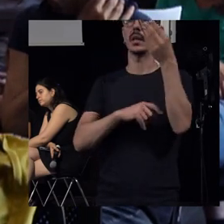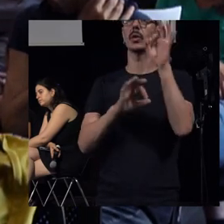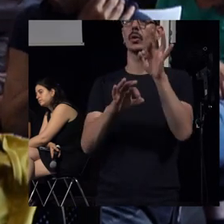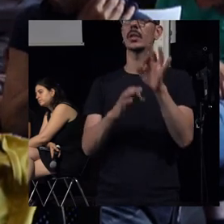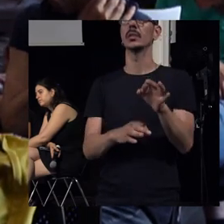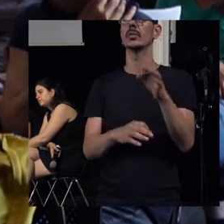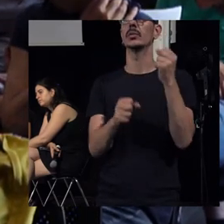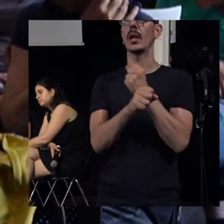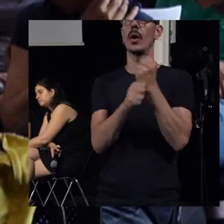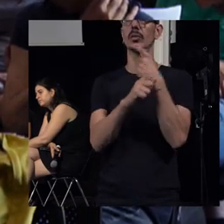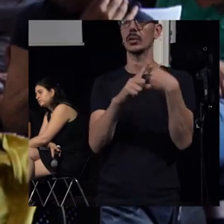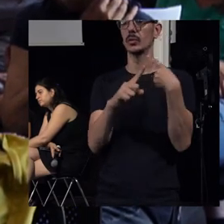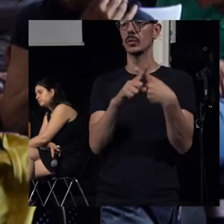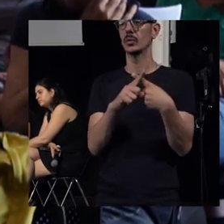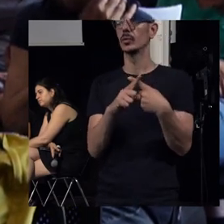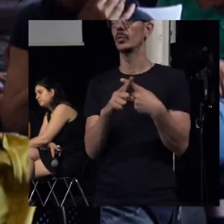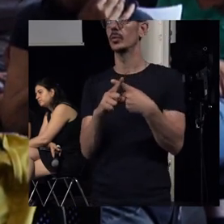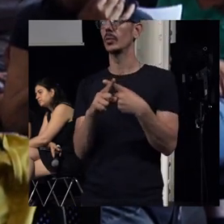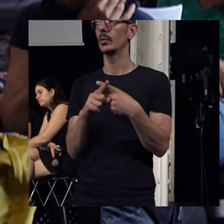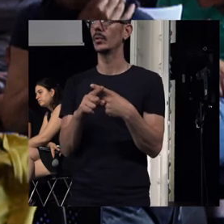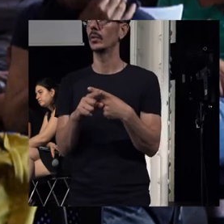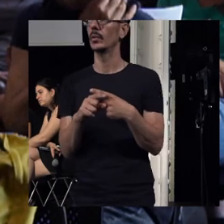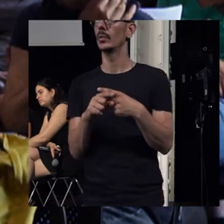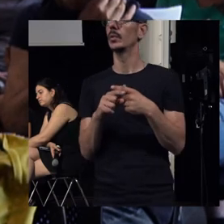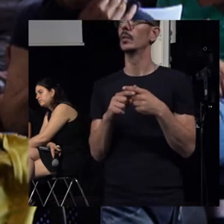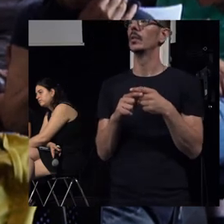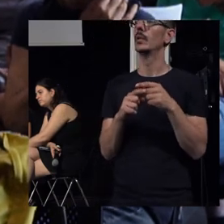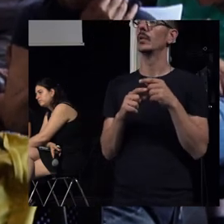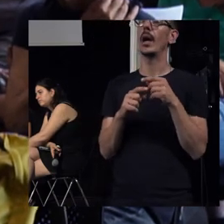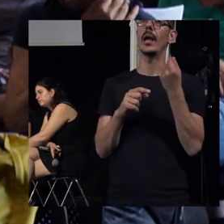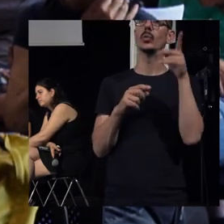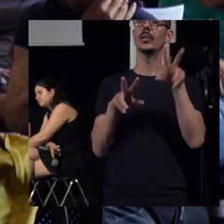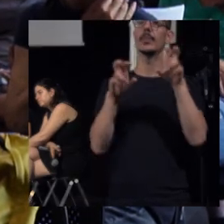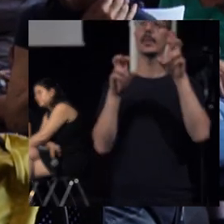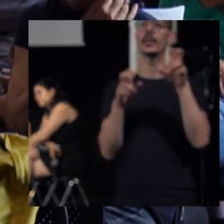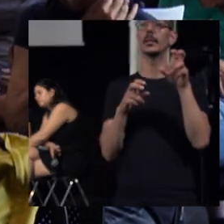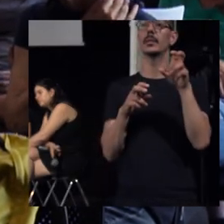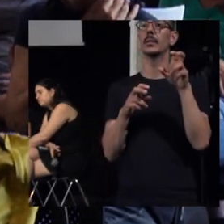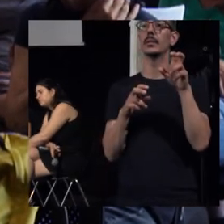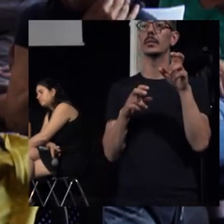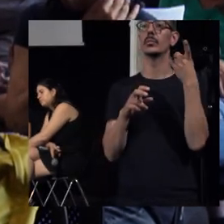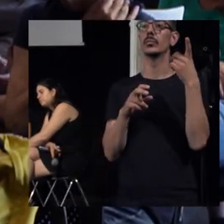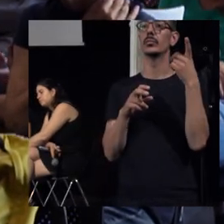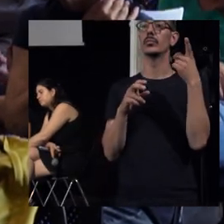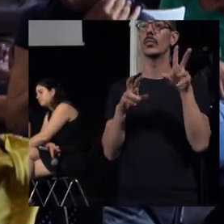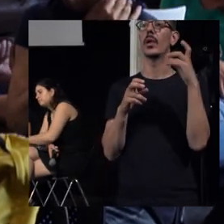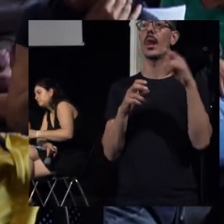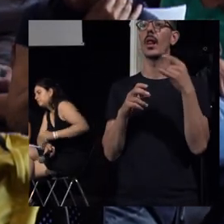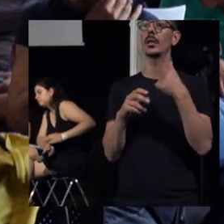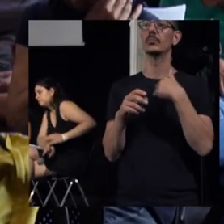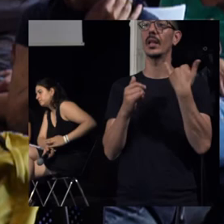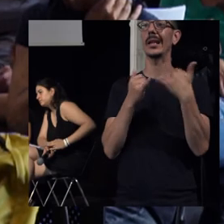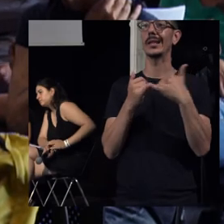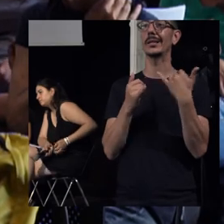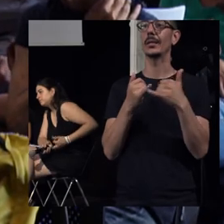Y también del ser bollo, de la orientación, sí que hay una cosa que a mí me parece rescatable, interesante, no sé